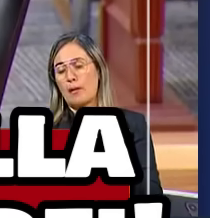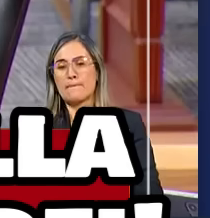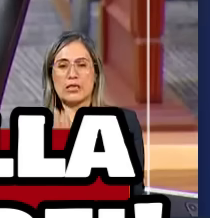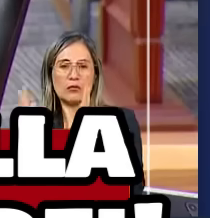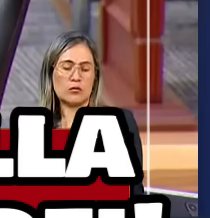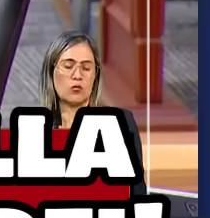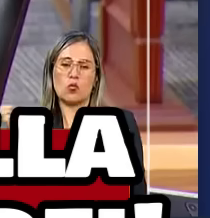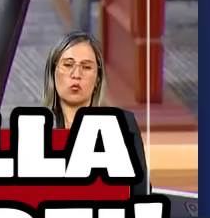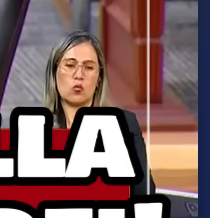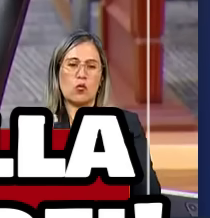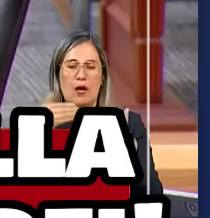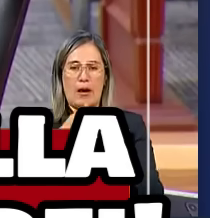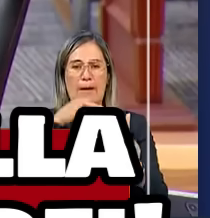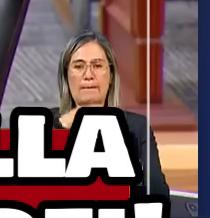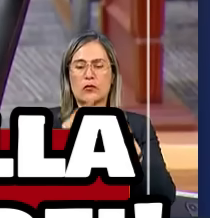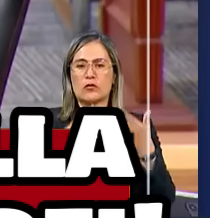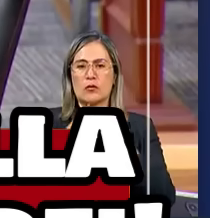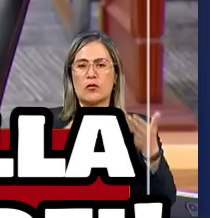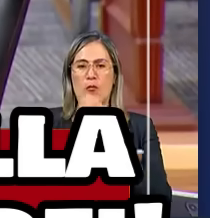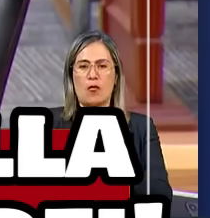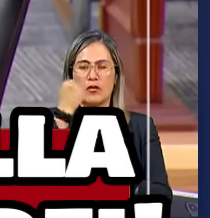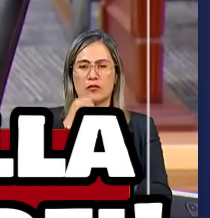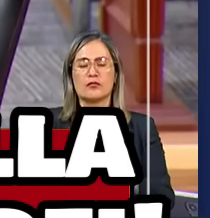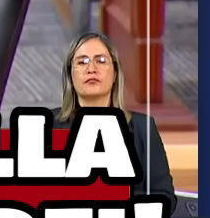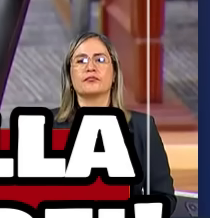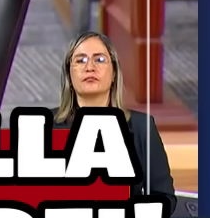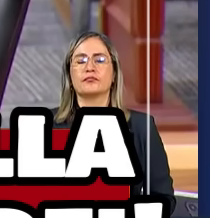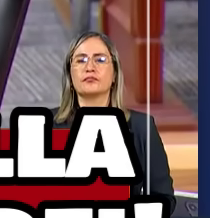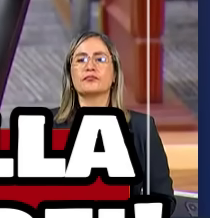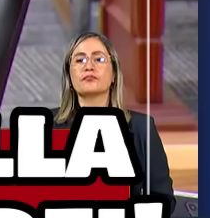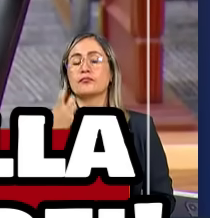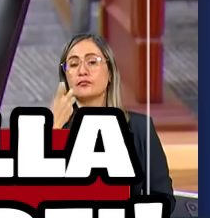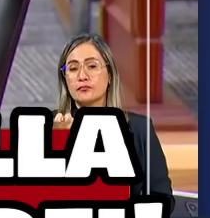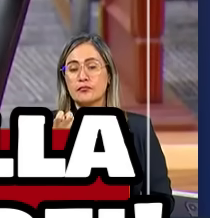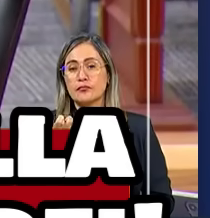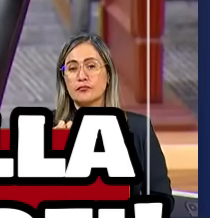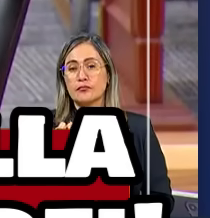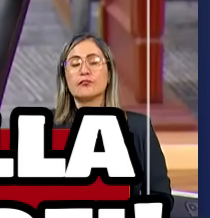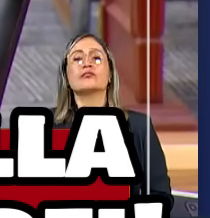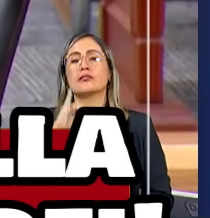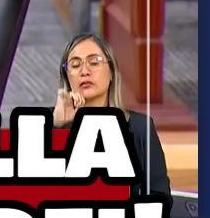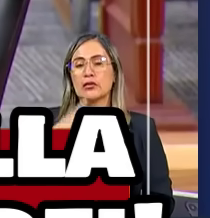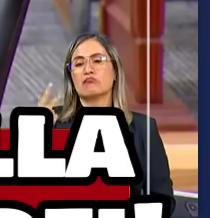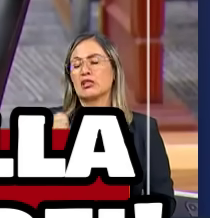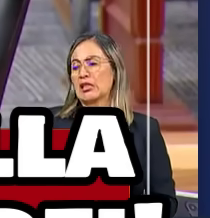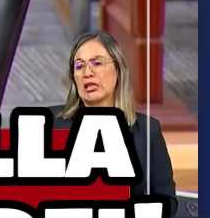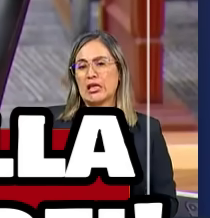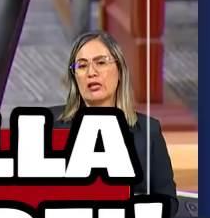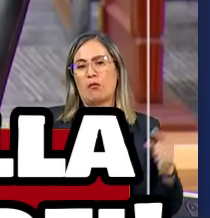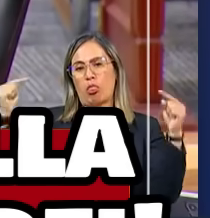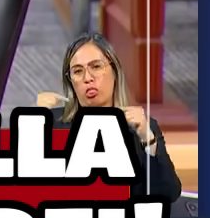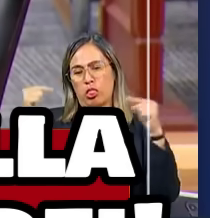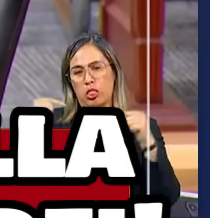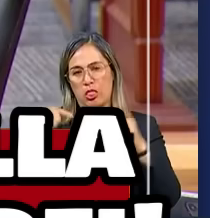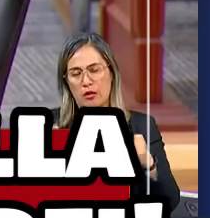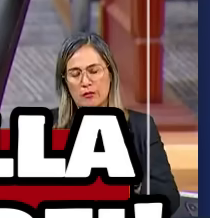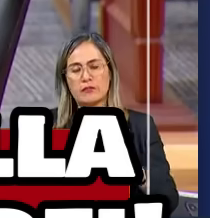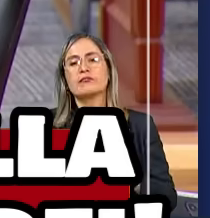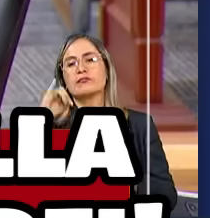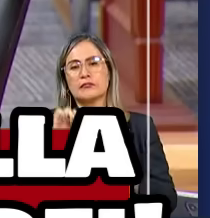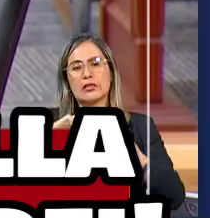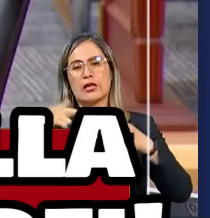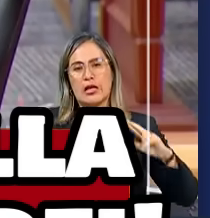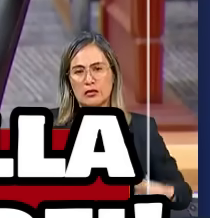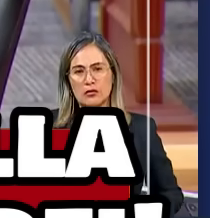intervención directa o indirecta en el procedimiento de aprobación del registro. Lo anterior considerando que se actualiza un conflicto de interés derivado del hecho público y notorio de la